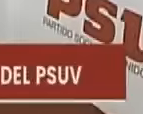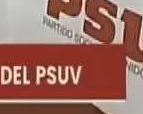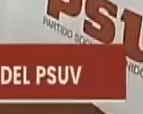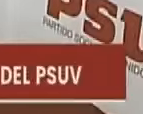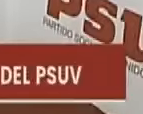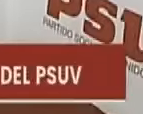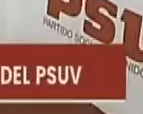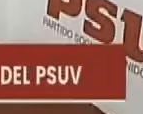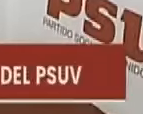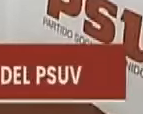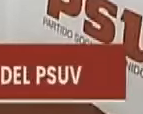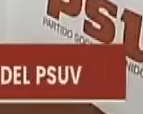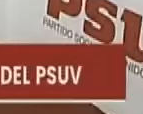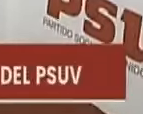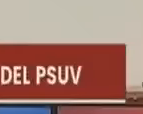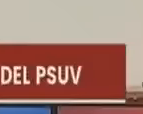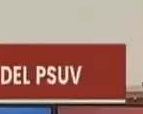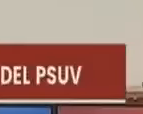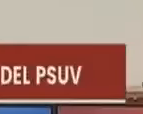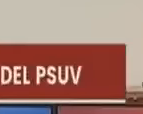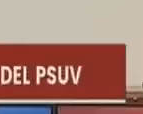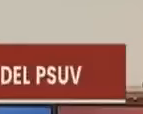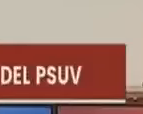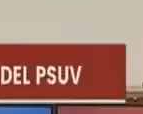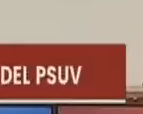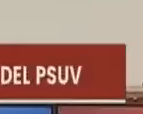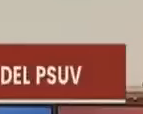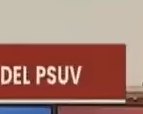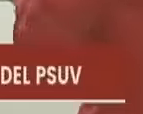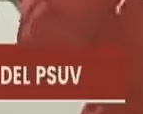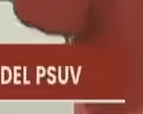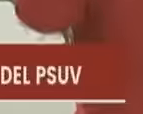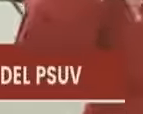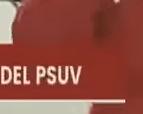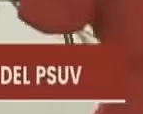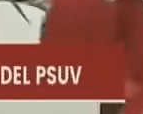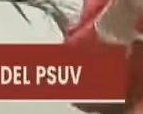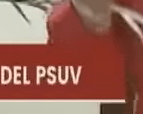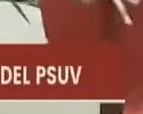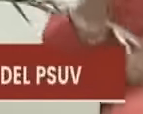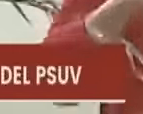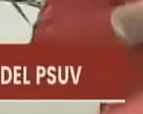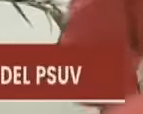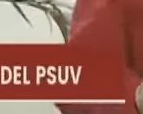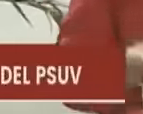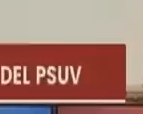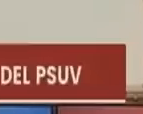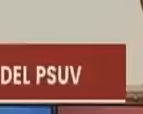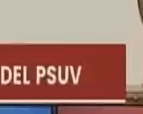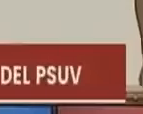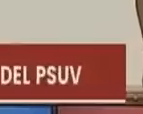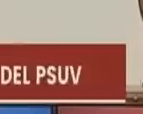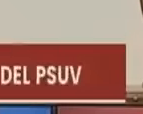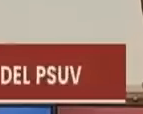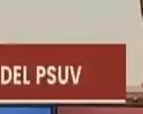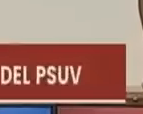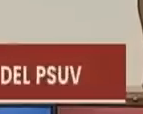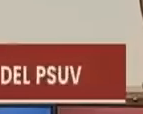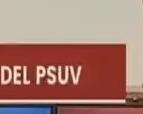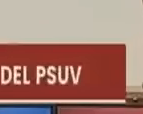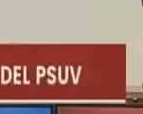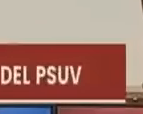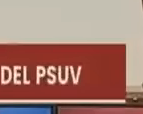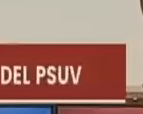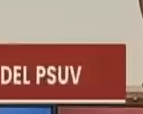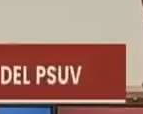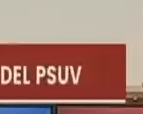candidato Nicolás Maduro, y en ese sentido se rechazó los intentos de la ultraderecha de amenazarlos,